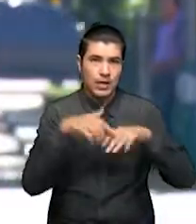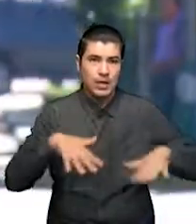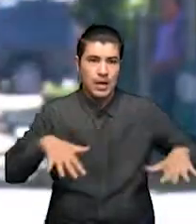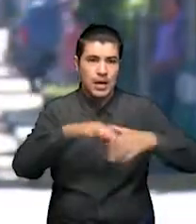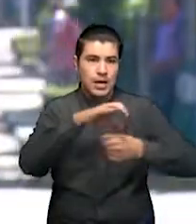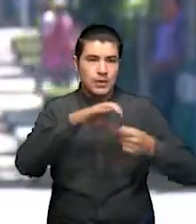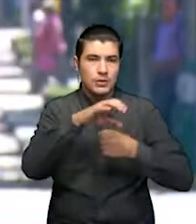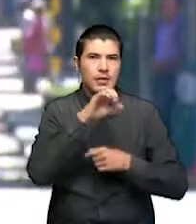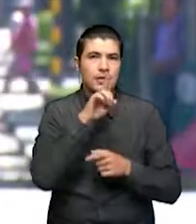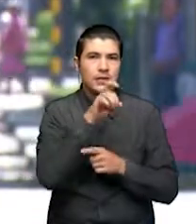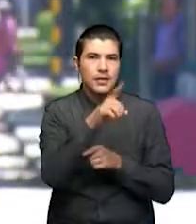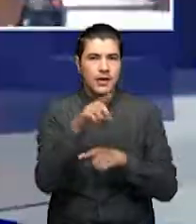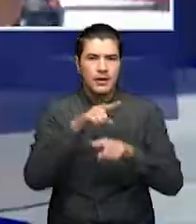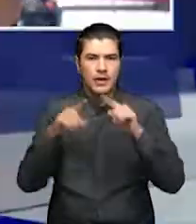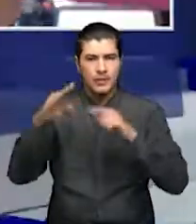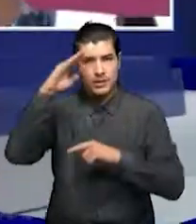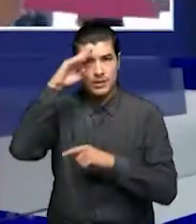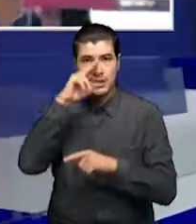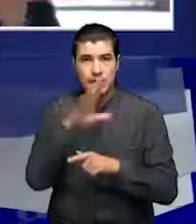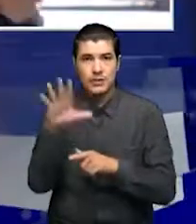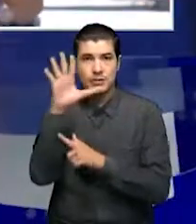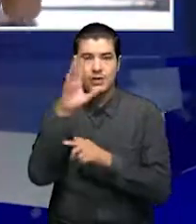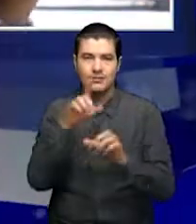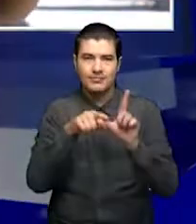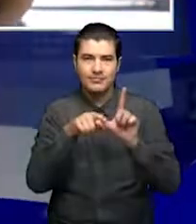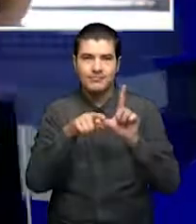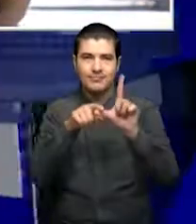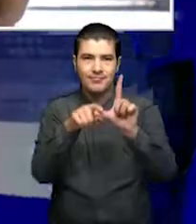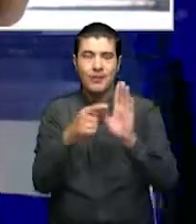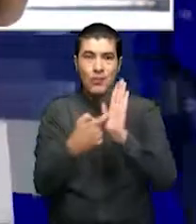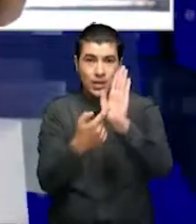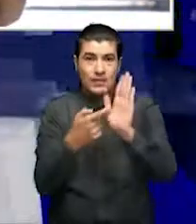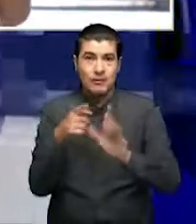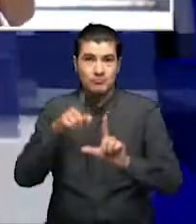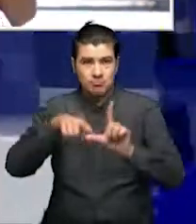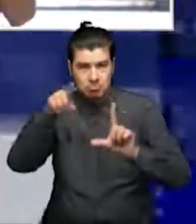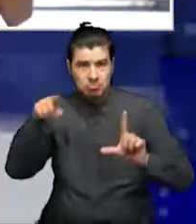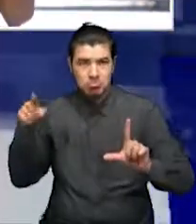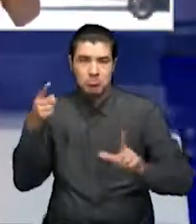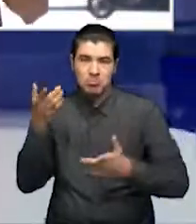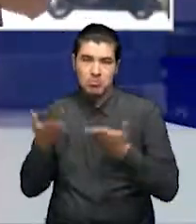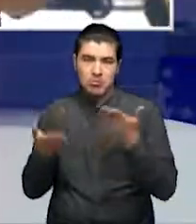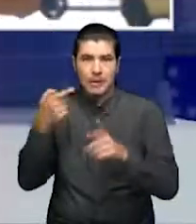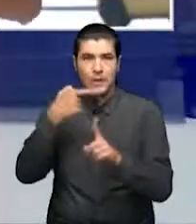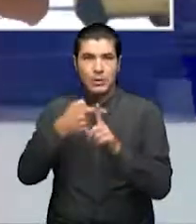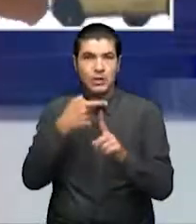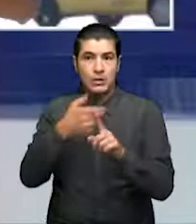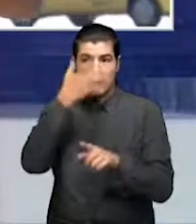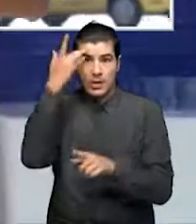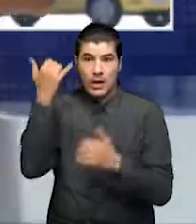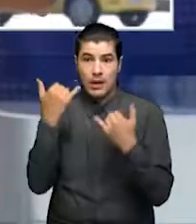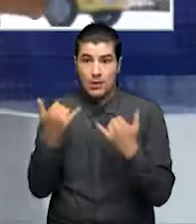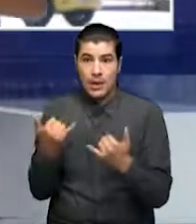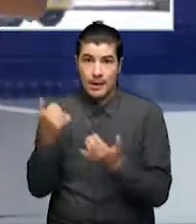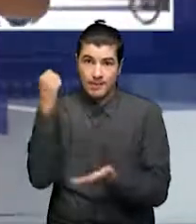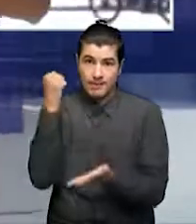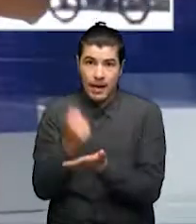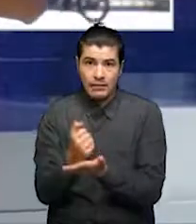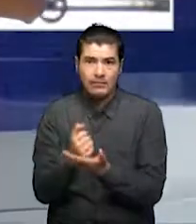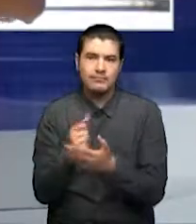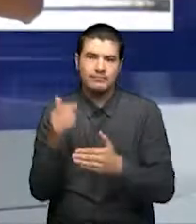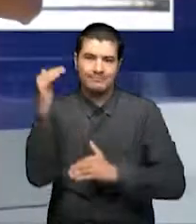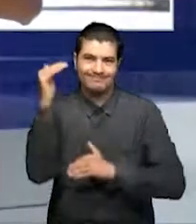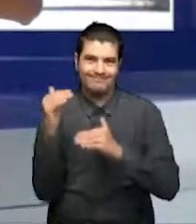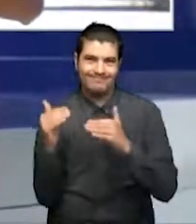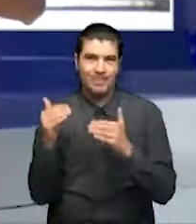metropolitana de bucaramanga la policía da un balance positivo porque a comparación con años anteriores este delito ha disminuido está por el momento con